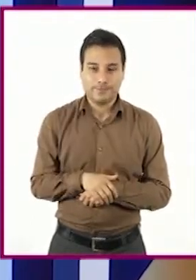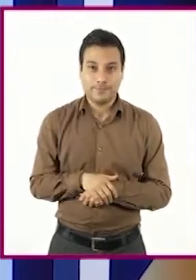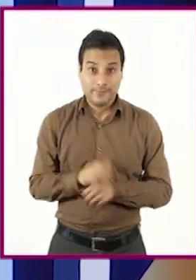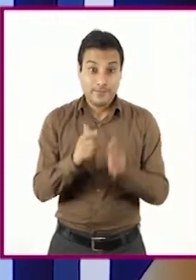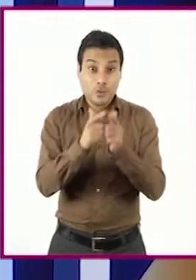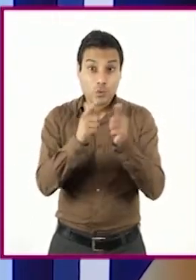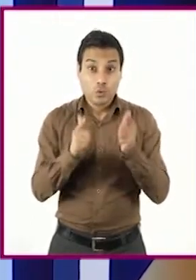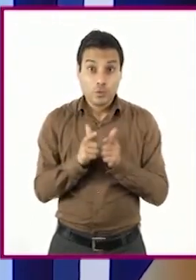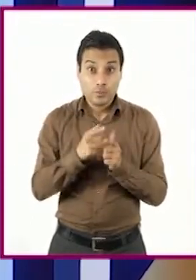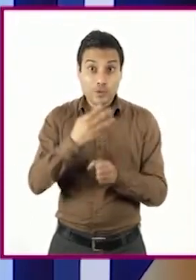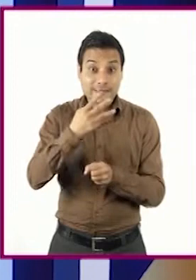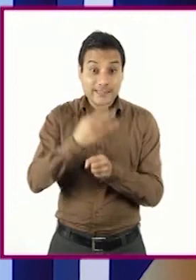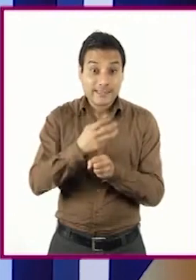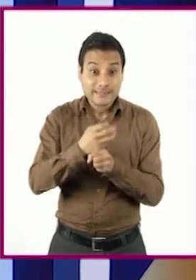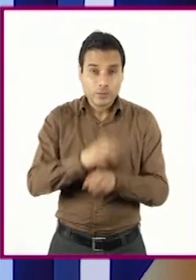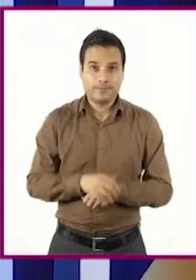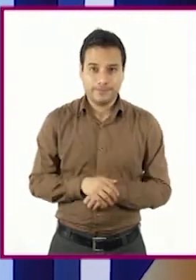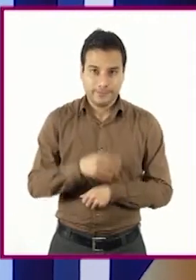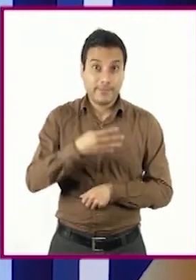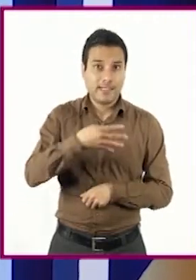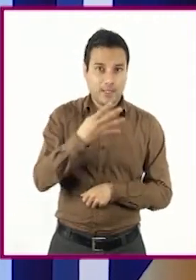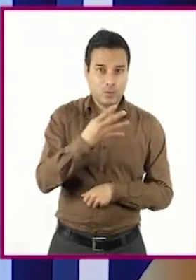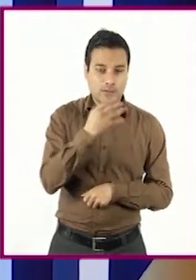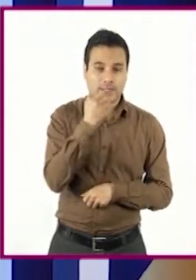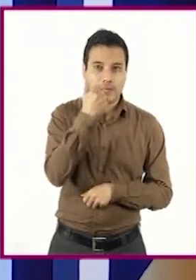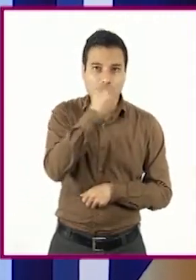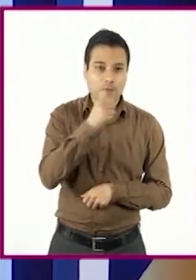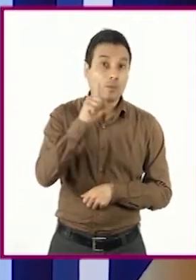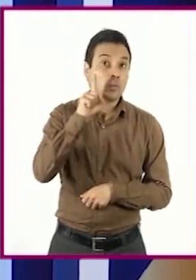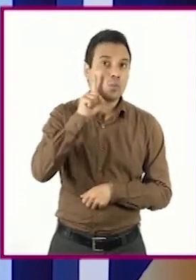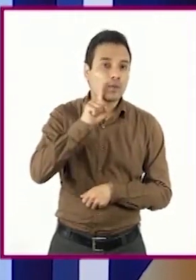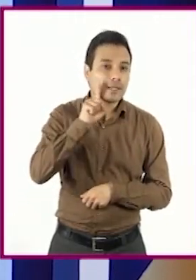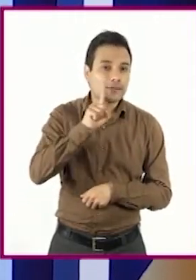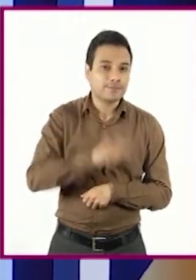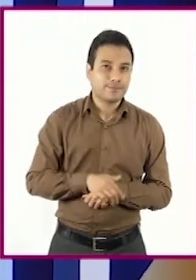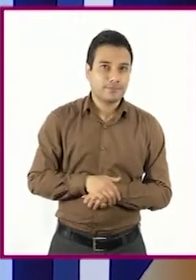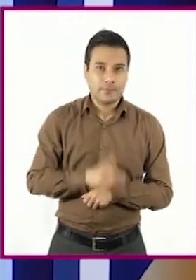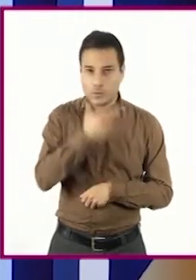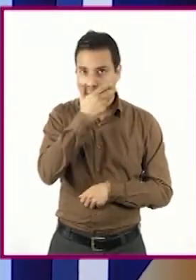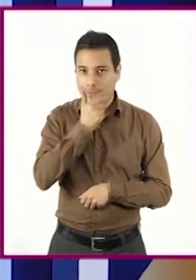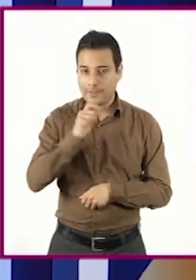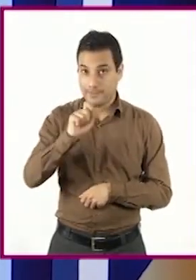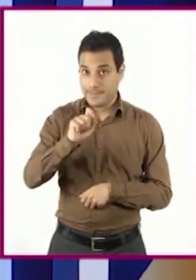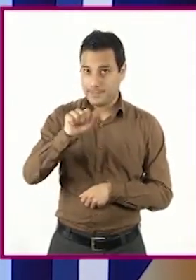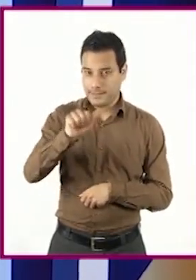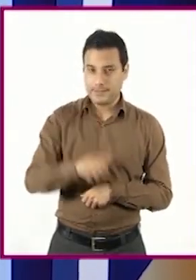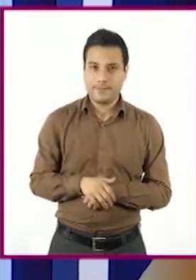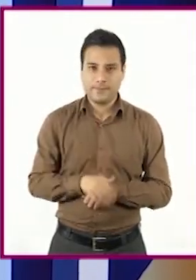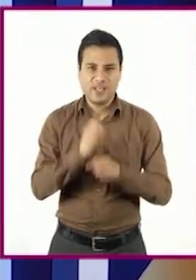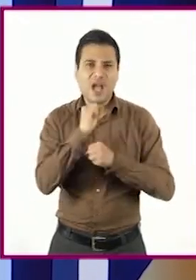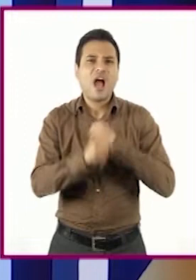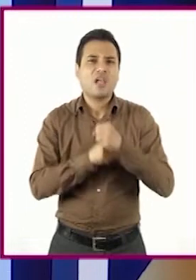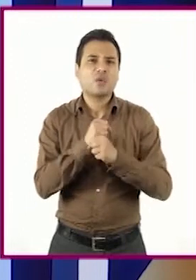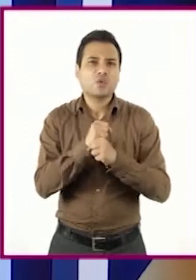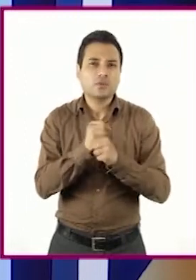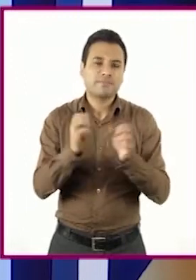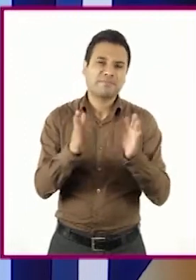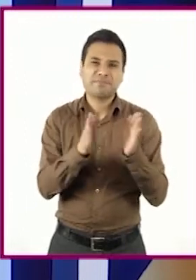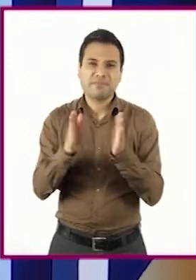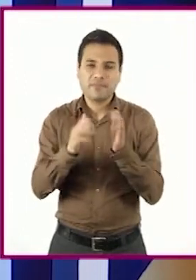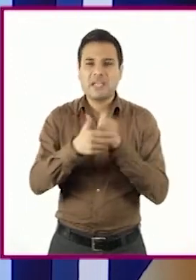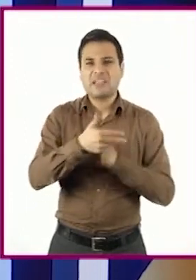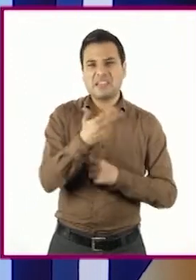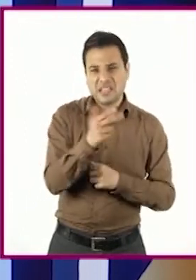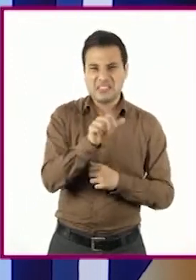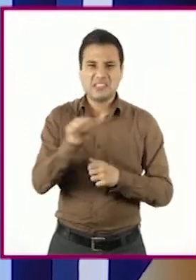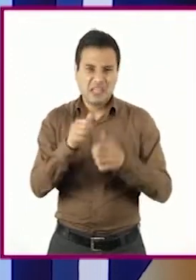tercero hay 14 alumnas y 26 alumnos. Las edades de los alumnos varían entre 13 y